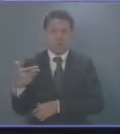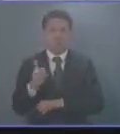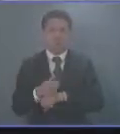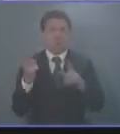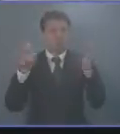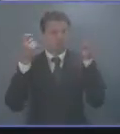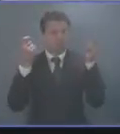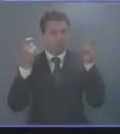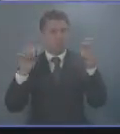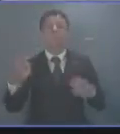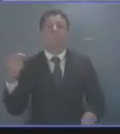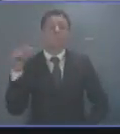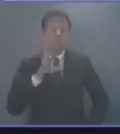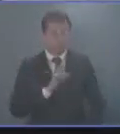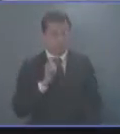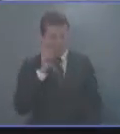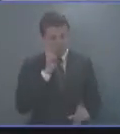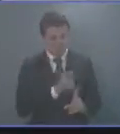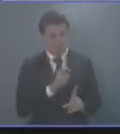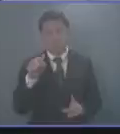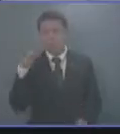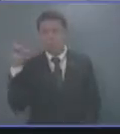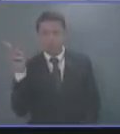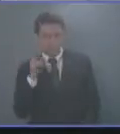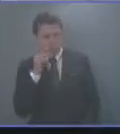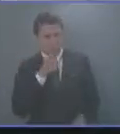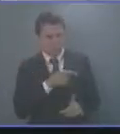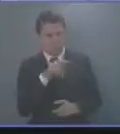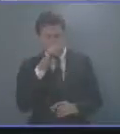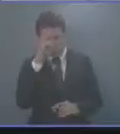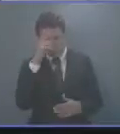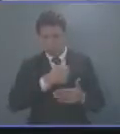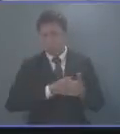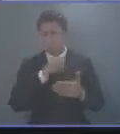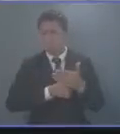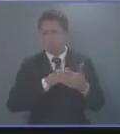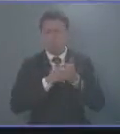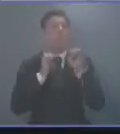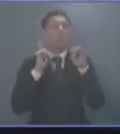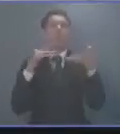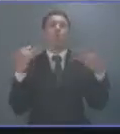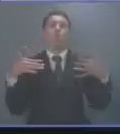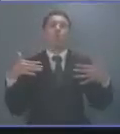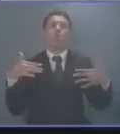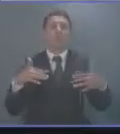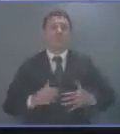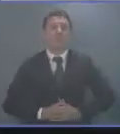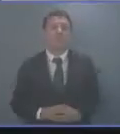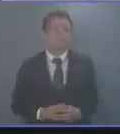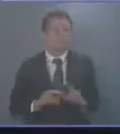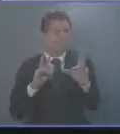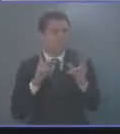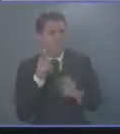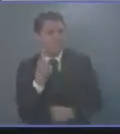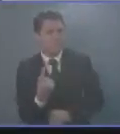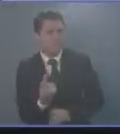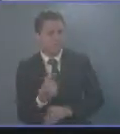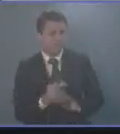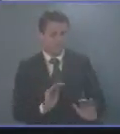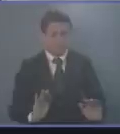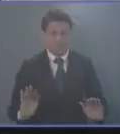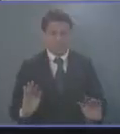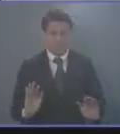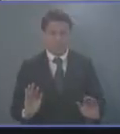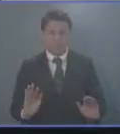nacional e internacionalmente por su desempeño admirable en la búsqueda de niños y